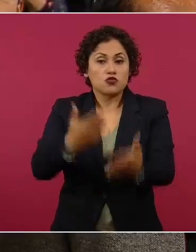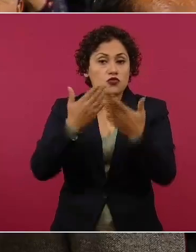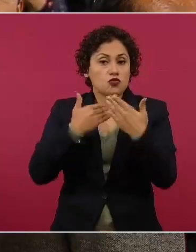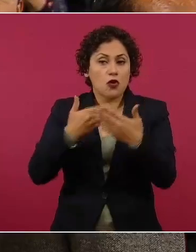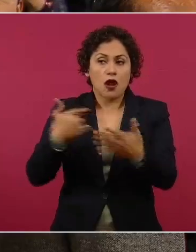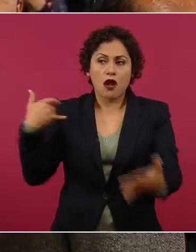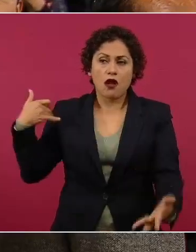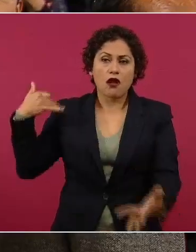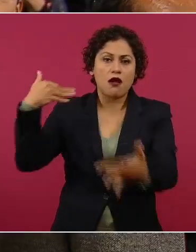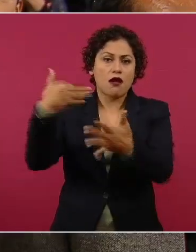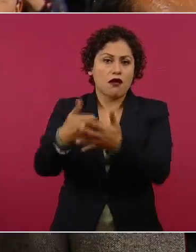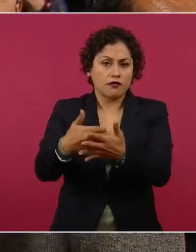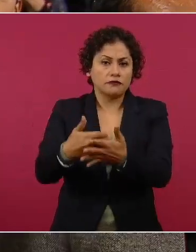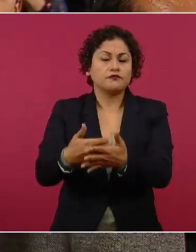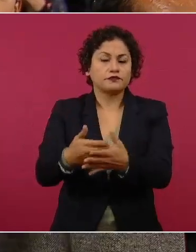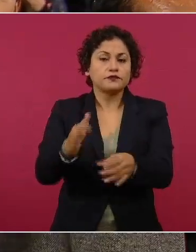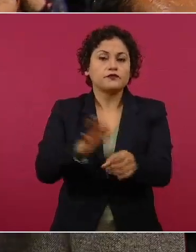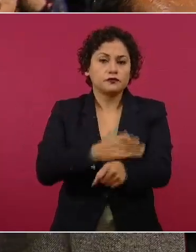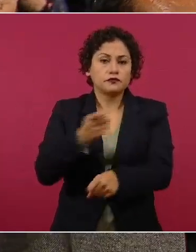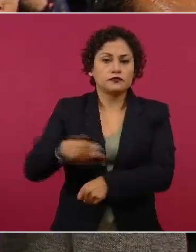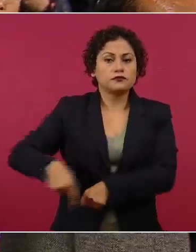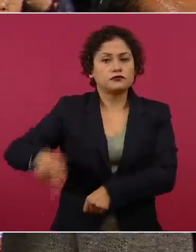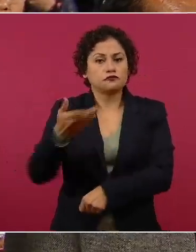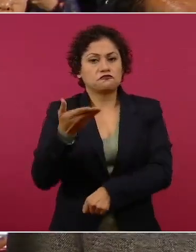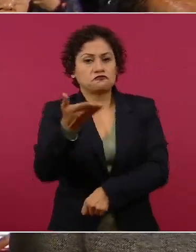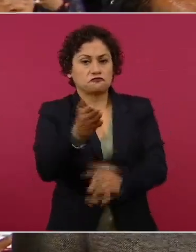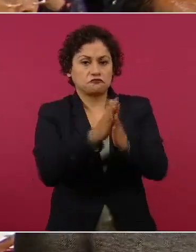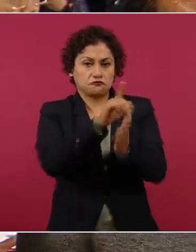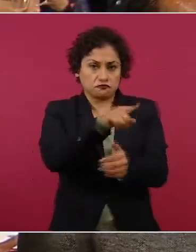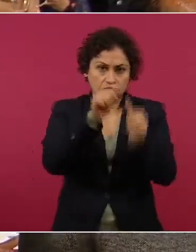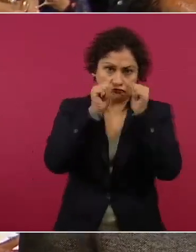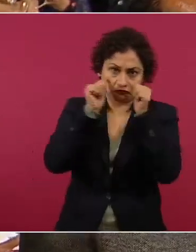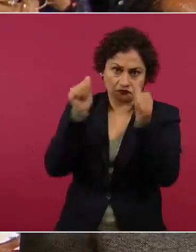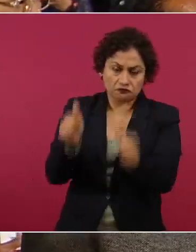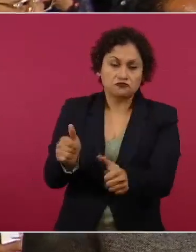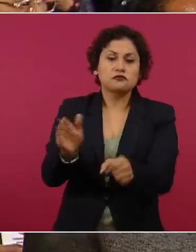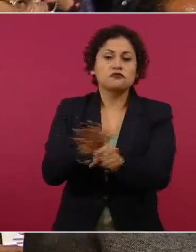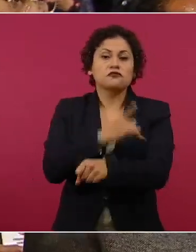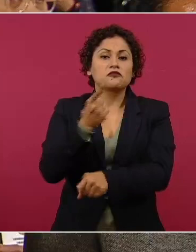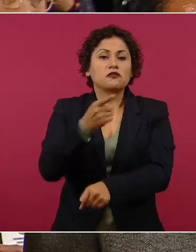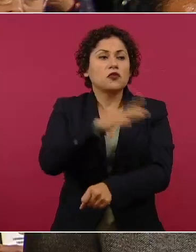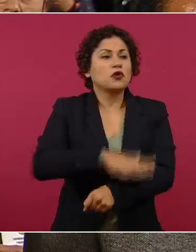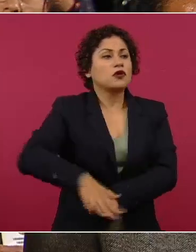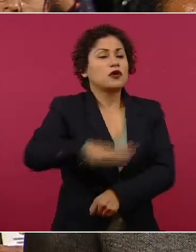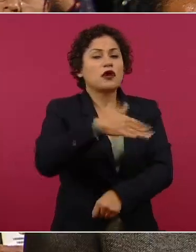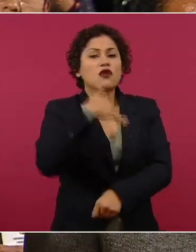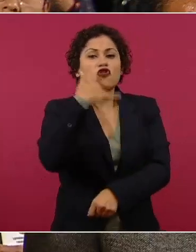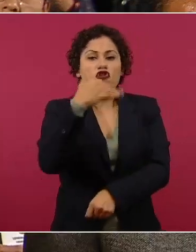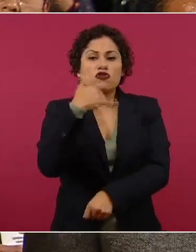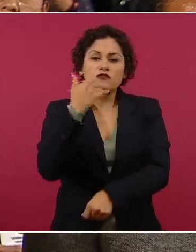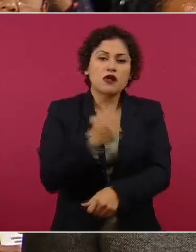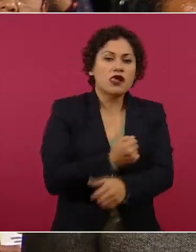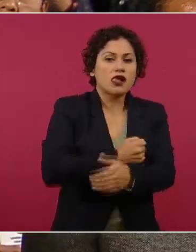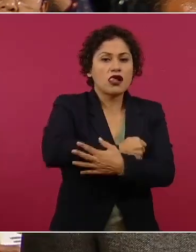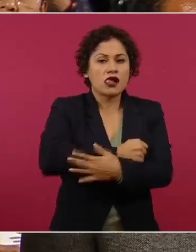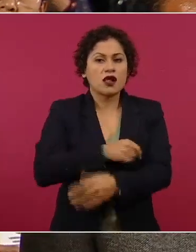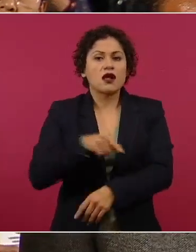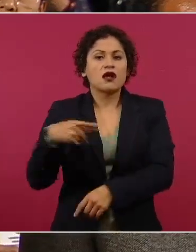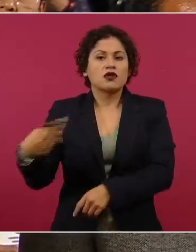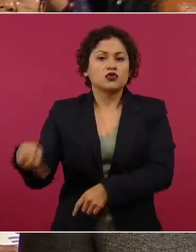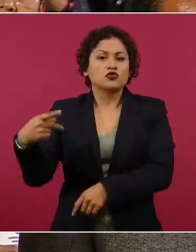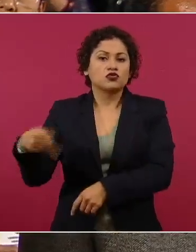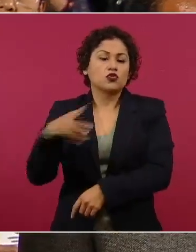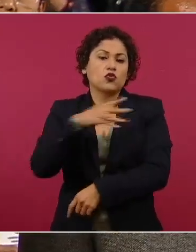familia, por lo que ahora ellos piden su ayuda, porque mediante corrupción e influyentismo le quieren quitar a Jessica a su pequeña